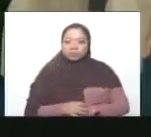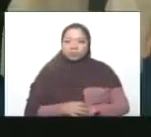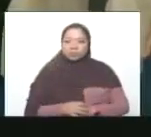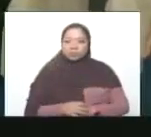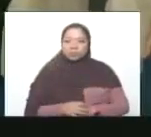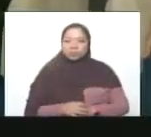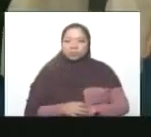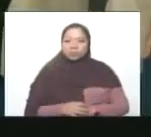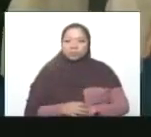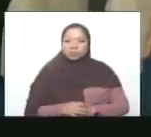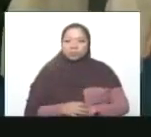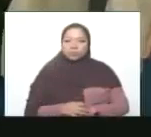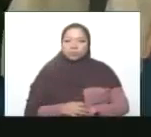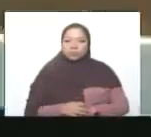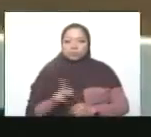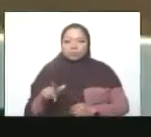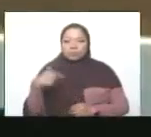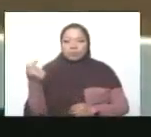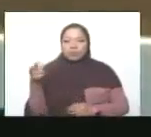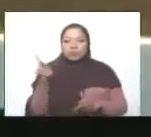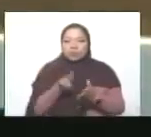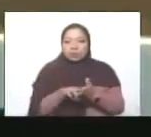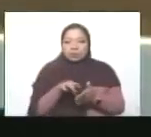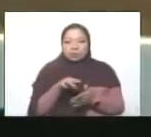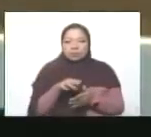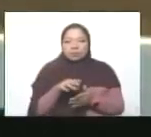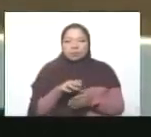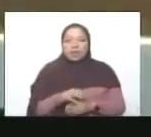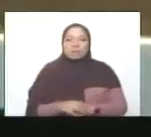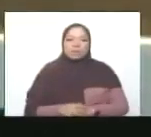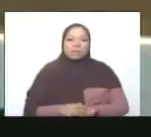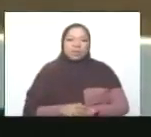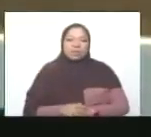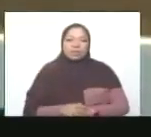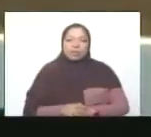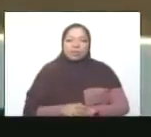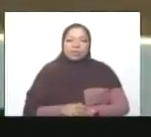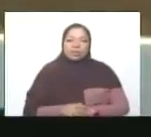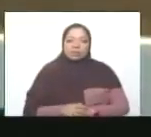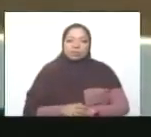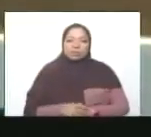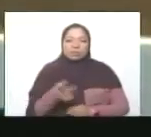recién colado, y después lo puedes recolar, y queda mejor.